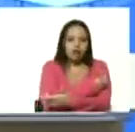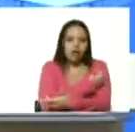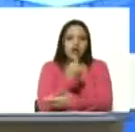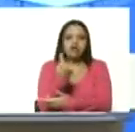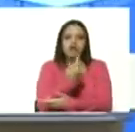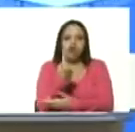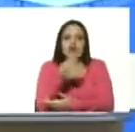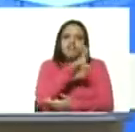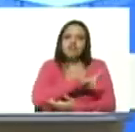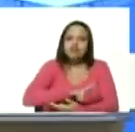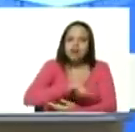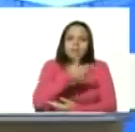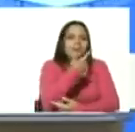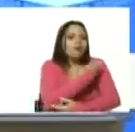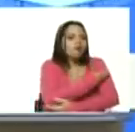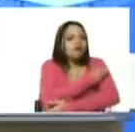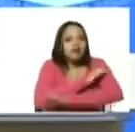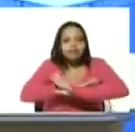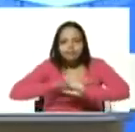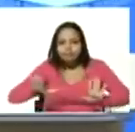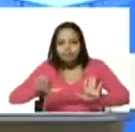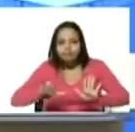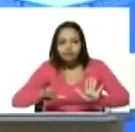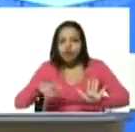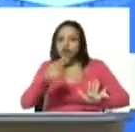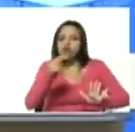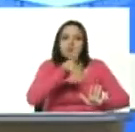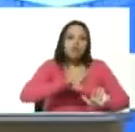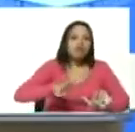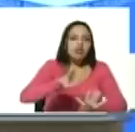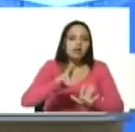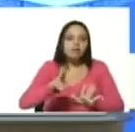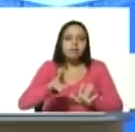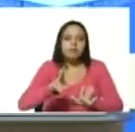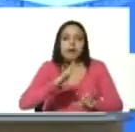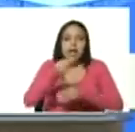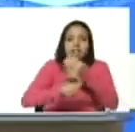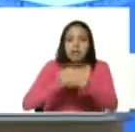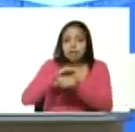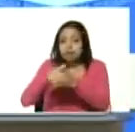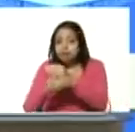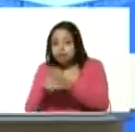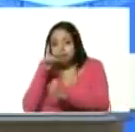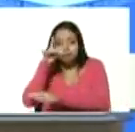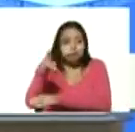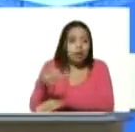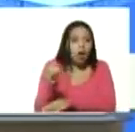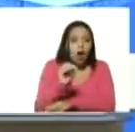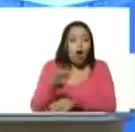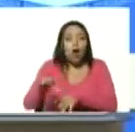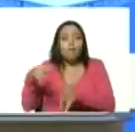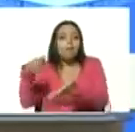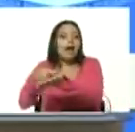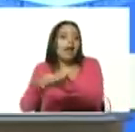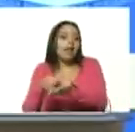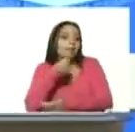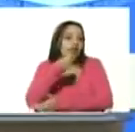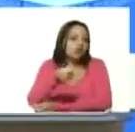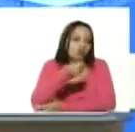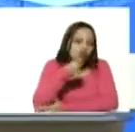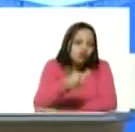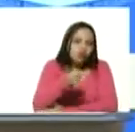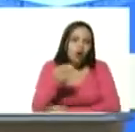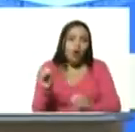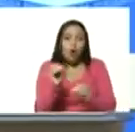solamente se va a usar para vacunas. No se va a usar para financiar conspiraciones, no se va a usar para comprar periodistas, no se va a